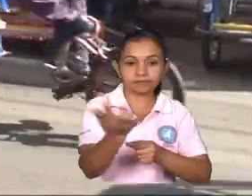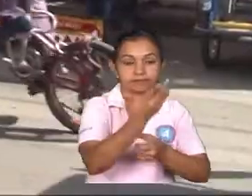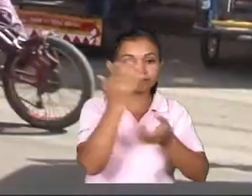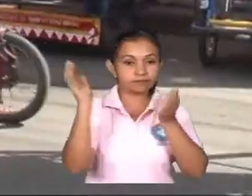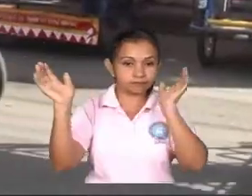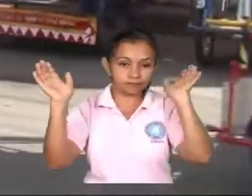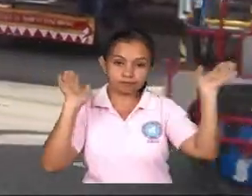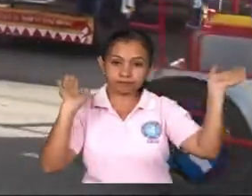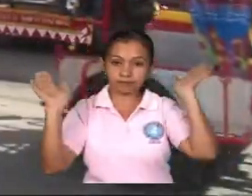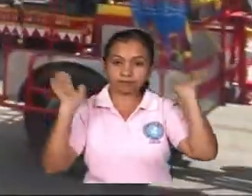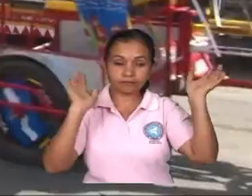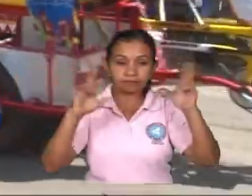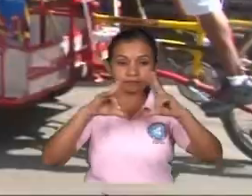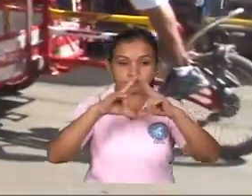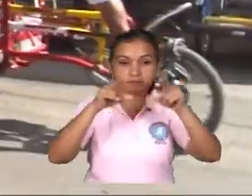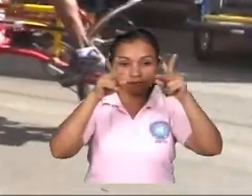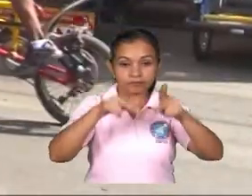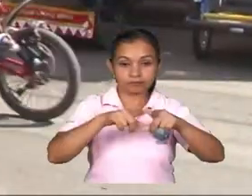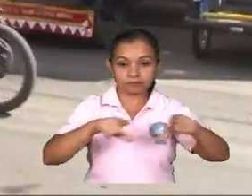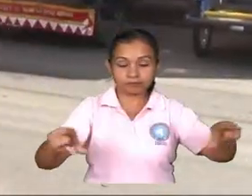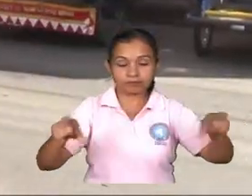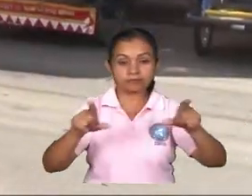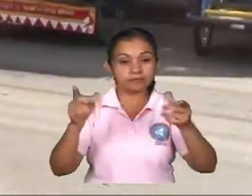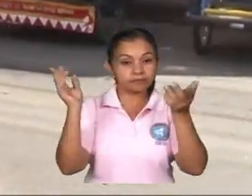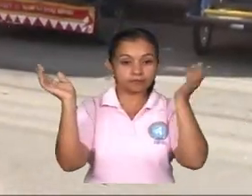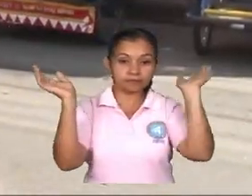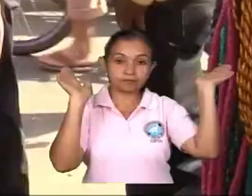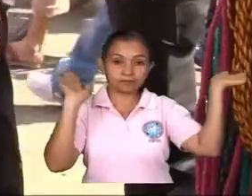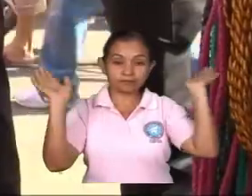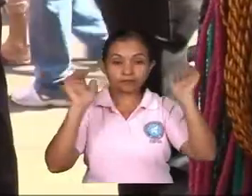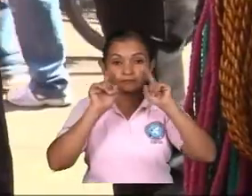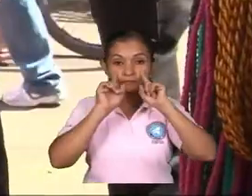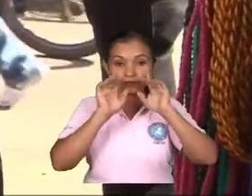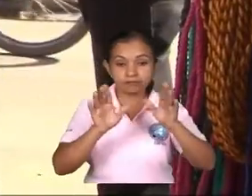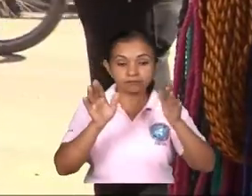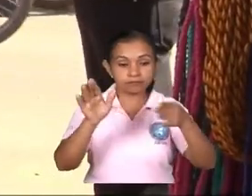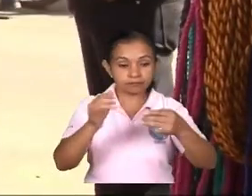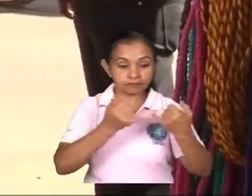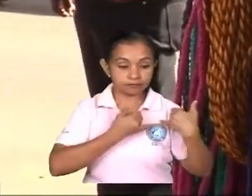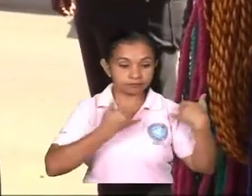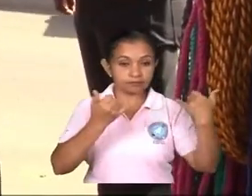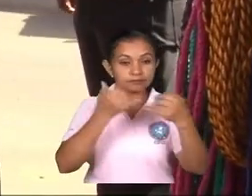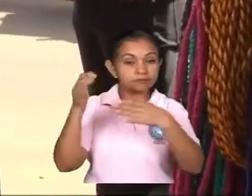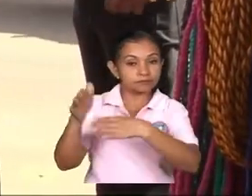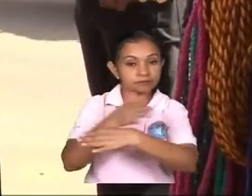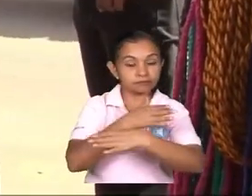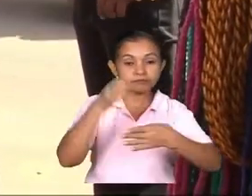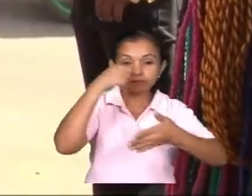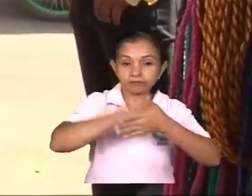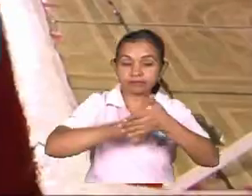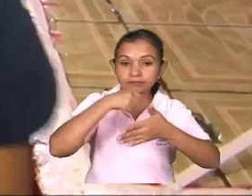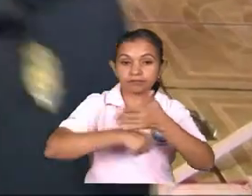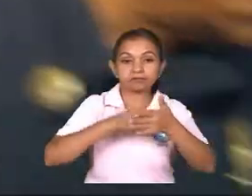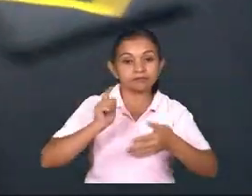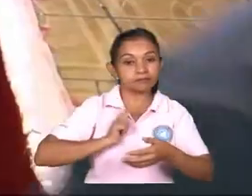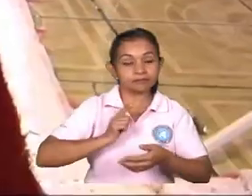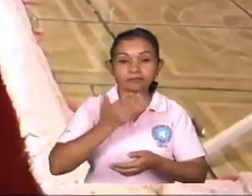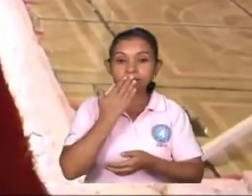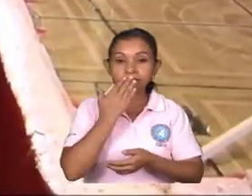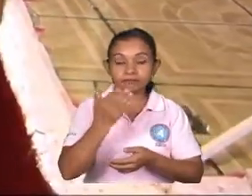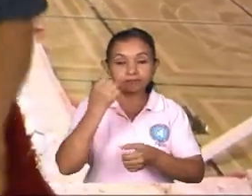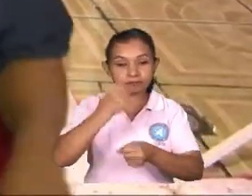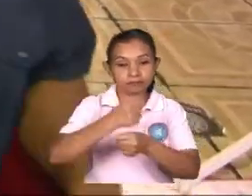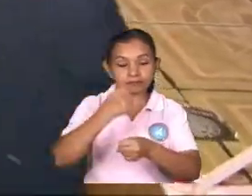del país a través del Plan Mercado Seguro, en el que diferentes instituciones unen esfuerzos para garantizar el buen desarrollo